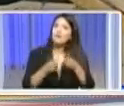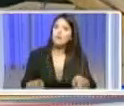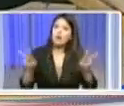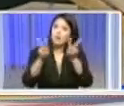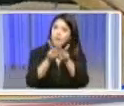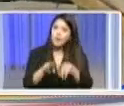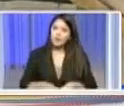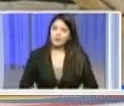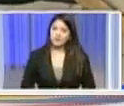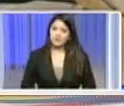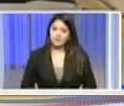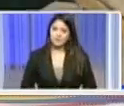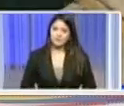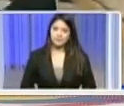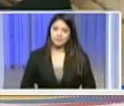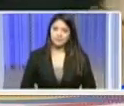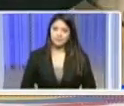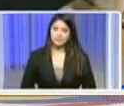valores.